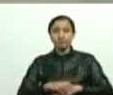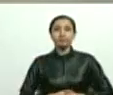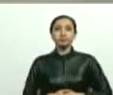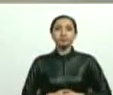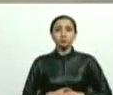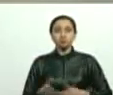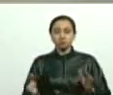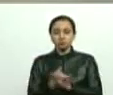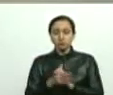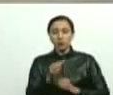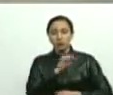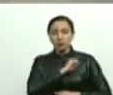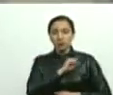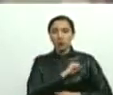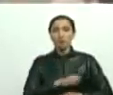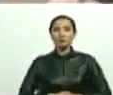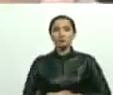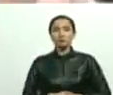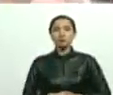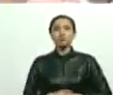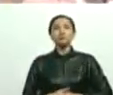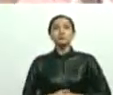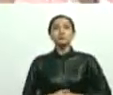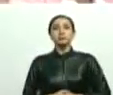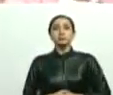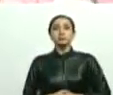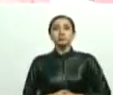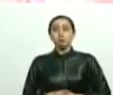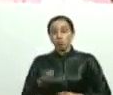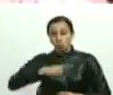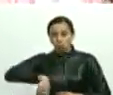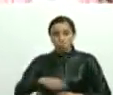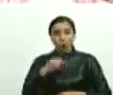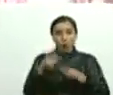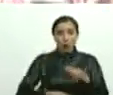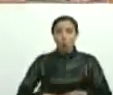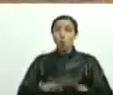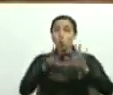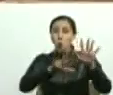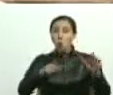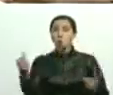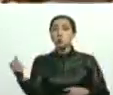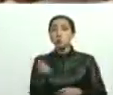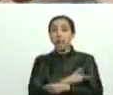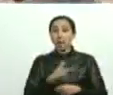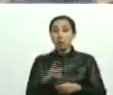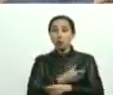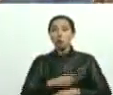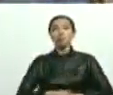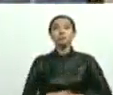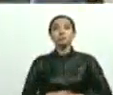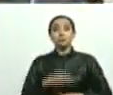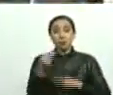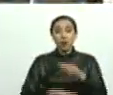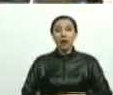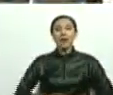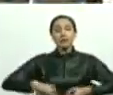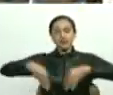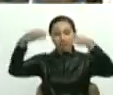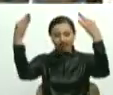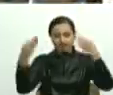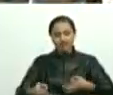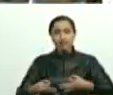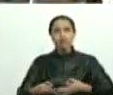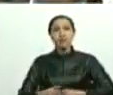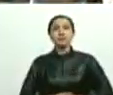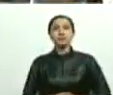camaradas y camarados, lo que suceda el 8 de agosto va a impactar decisivamente